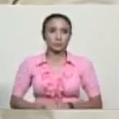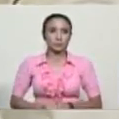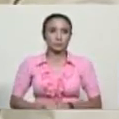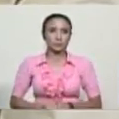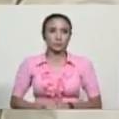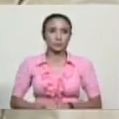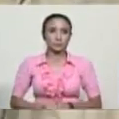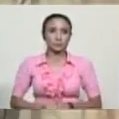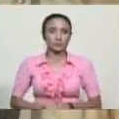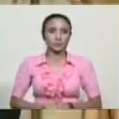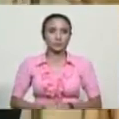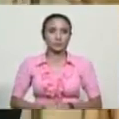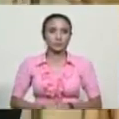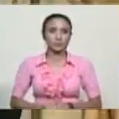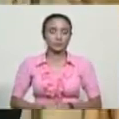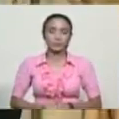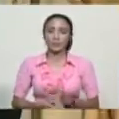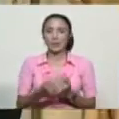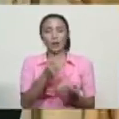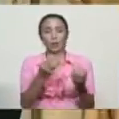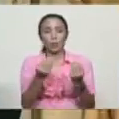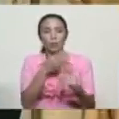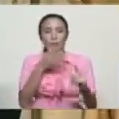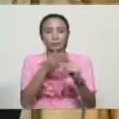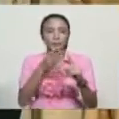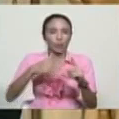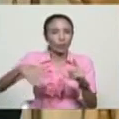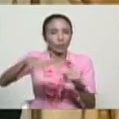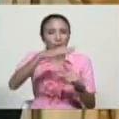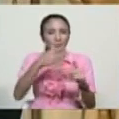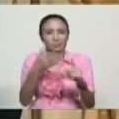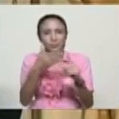y tratando de rodearnos.